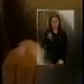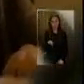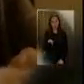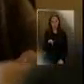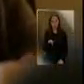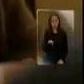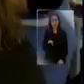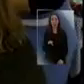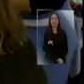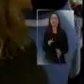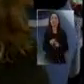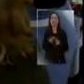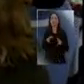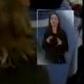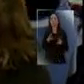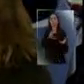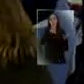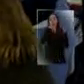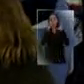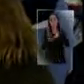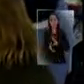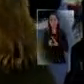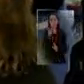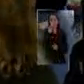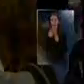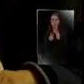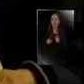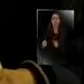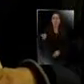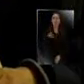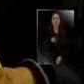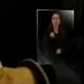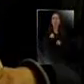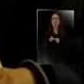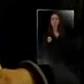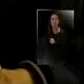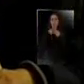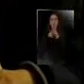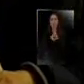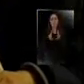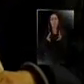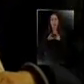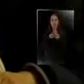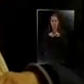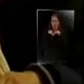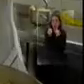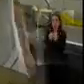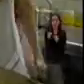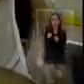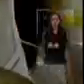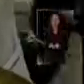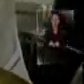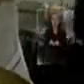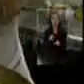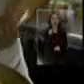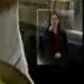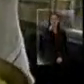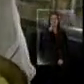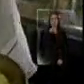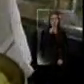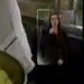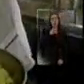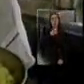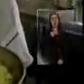sabemos, y hay toda una vuelta en el mundo entero, de volver a estos alimentos más integrales. Hoy en día el cochayuyo, que es